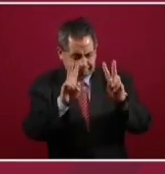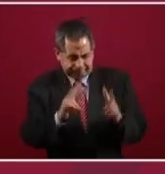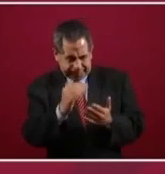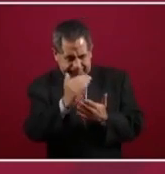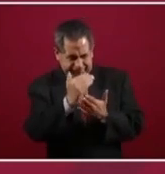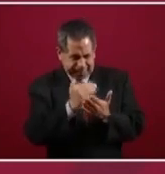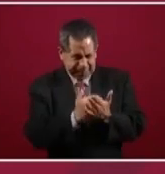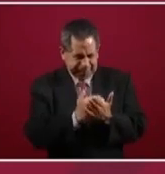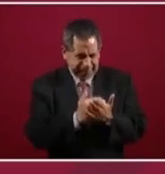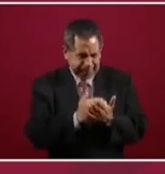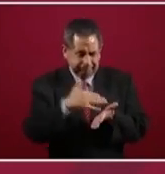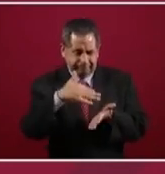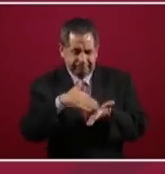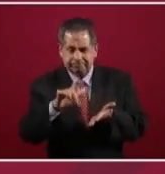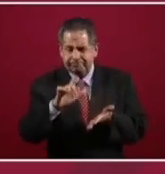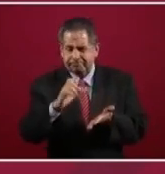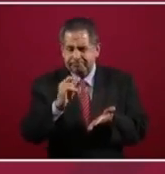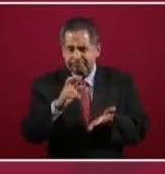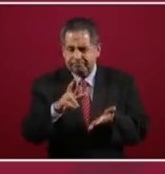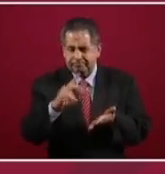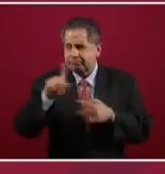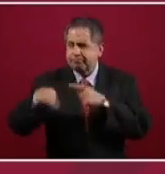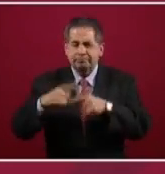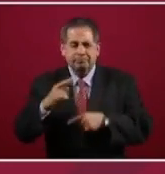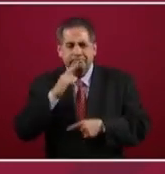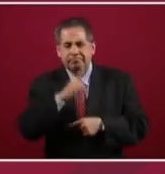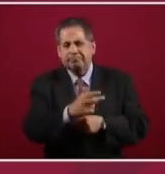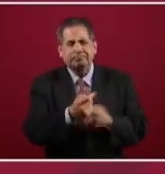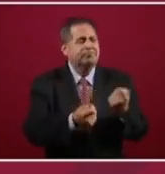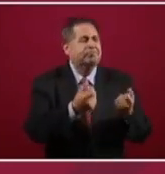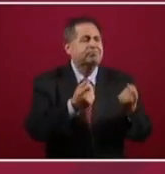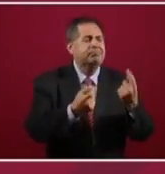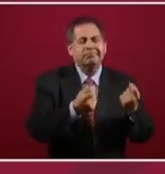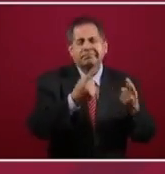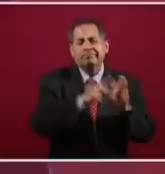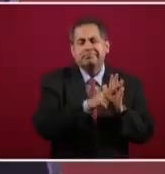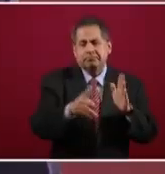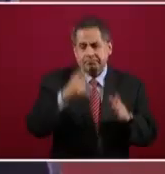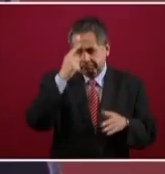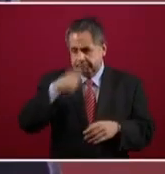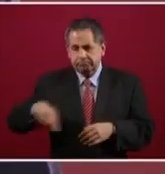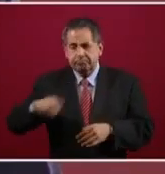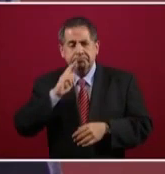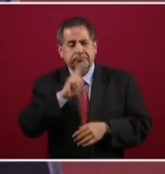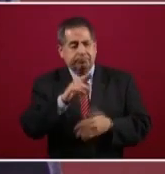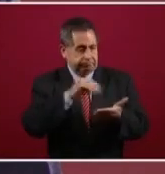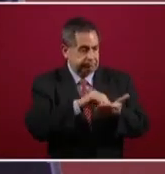lector, a la réplica, muy poquitos.